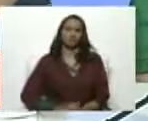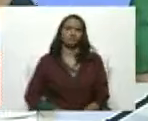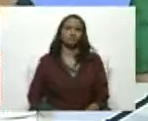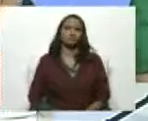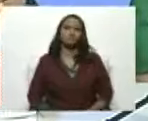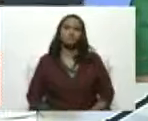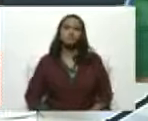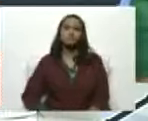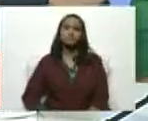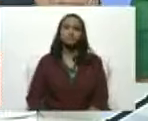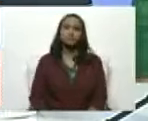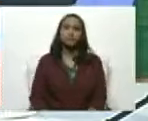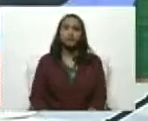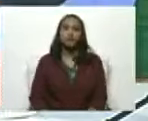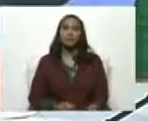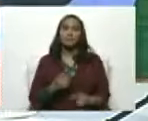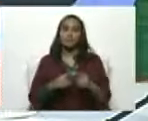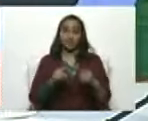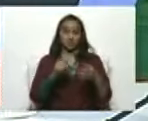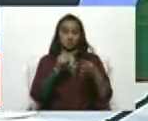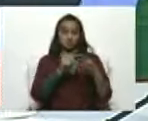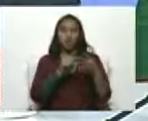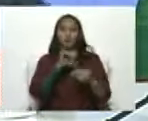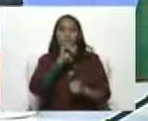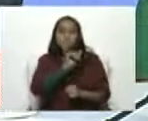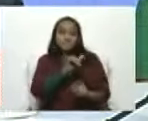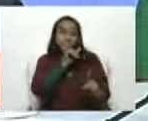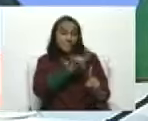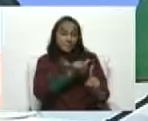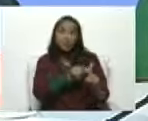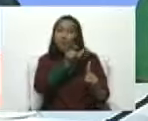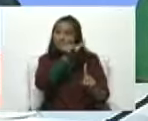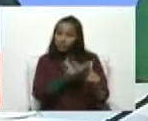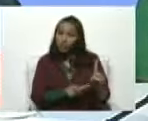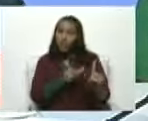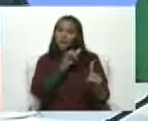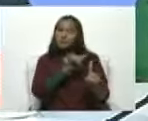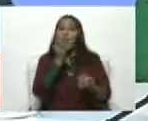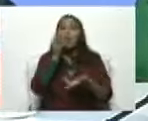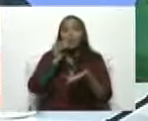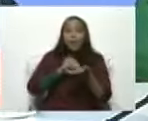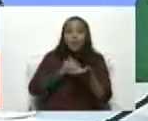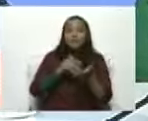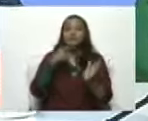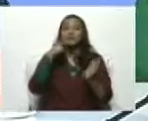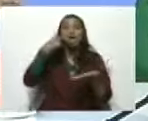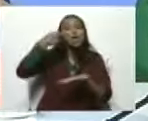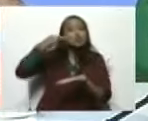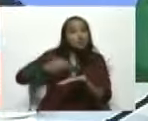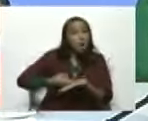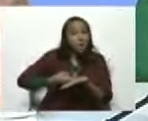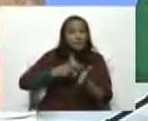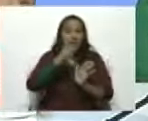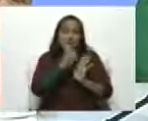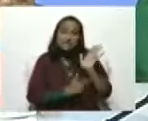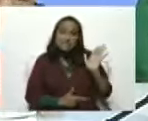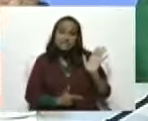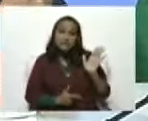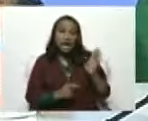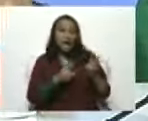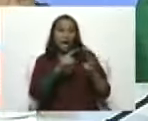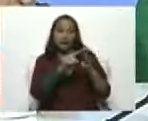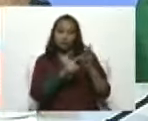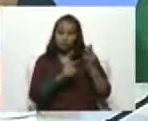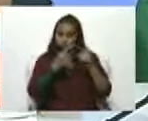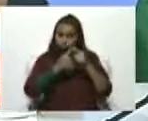Ahora, pero para el conteo, no son 4, ¿eh? 1 solo. Y nosotros lo tenemos claro, el sistema no permite, porque el sistema